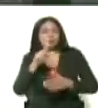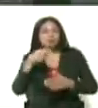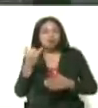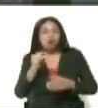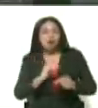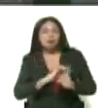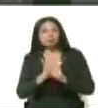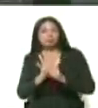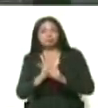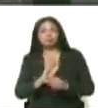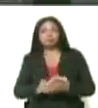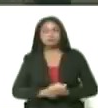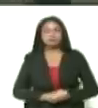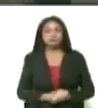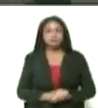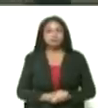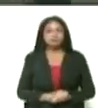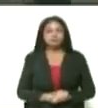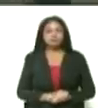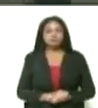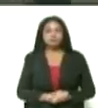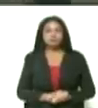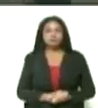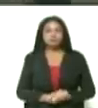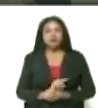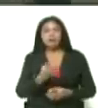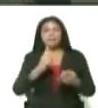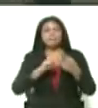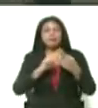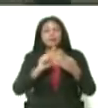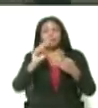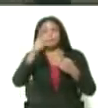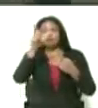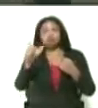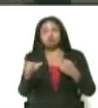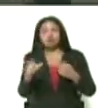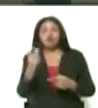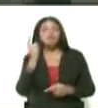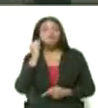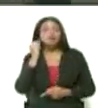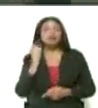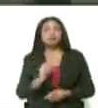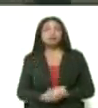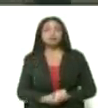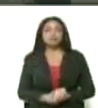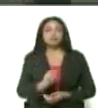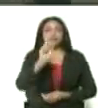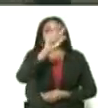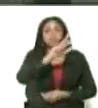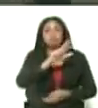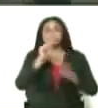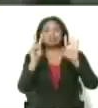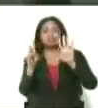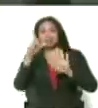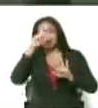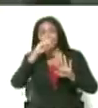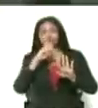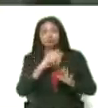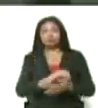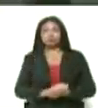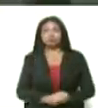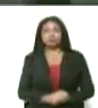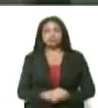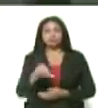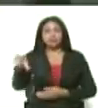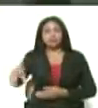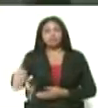el pesquisaje debido. El primer caso es una persona femenina de 37 años de edad del